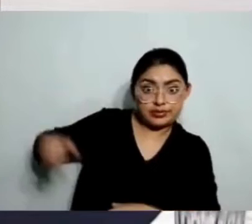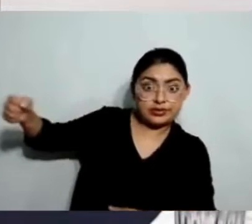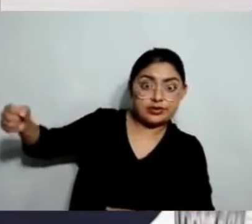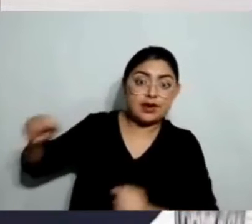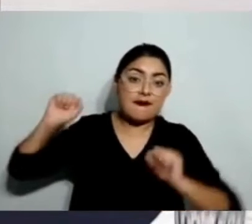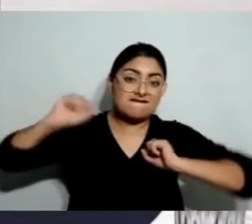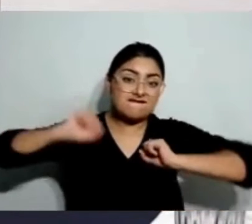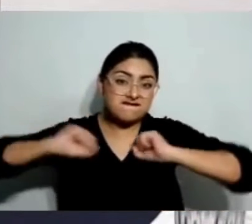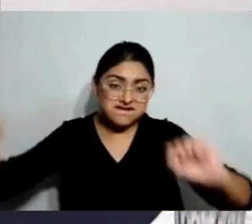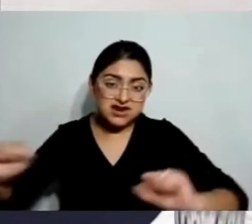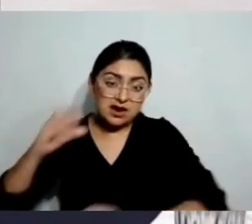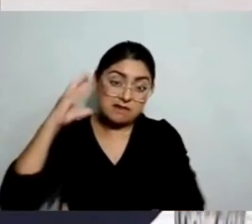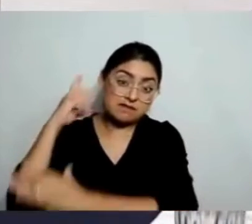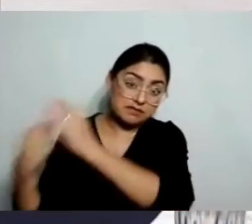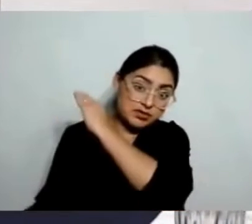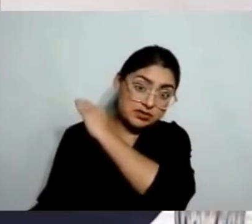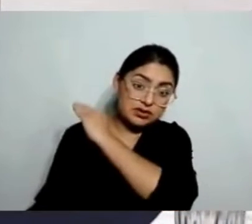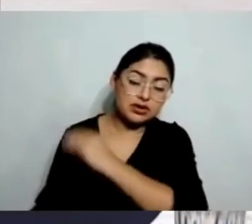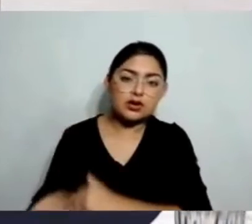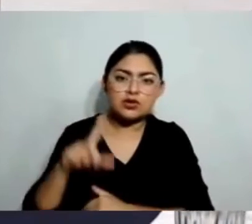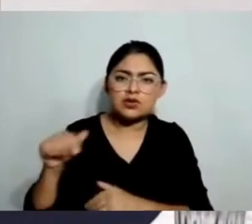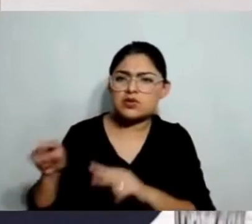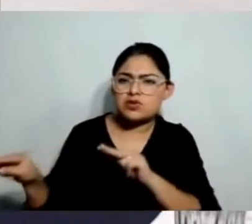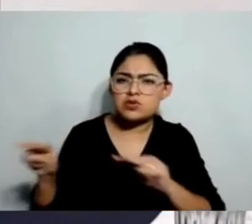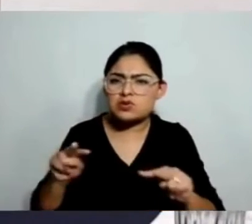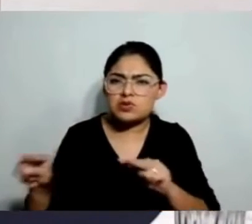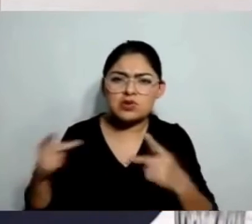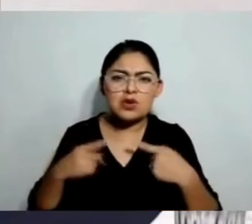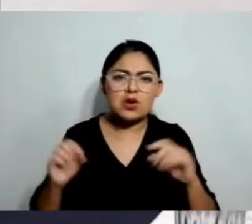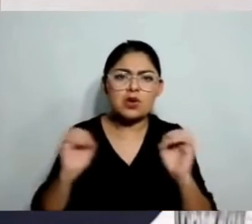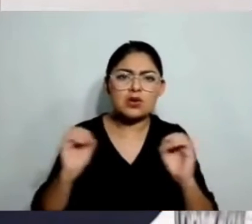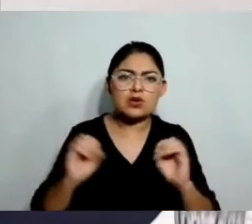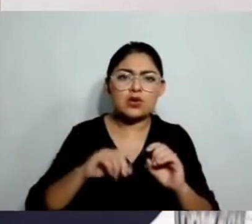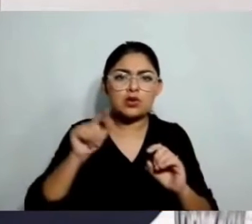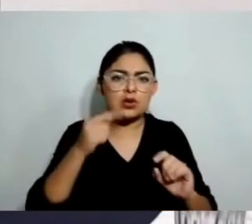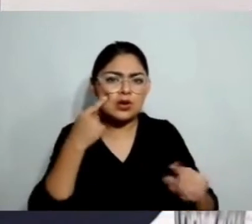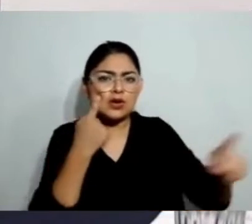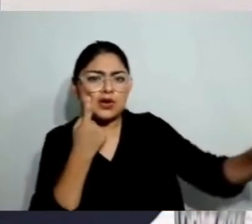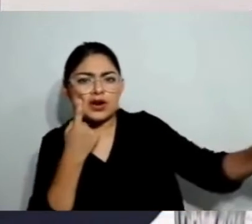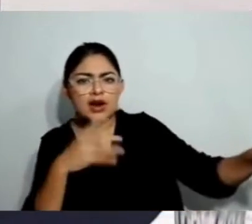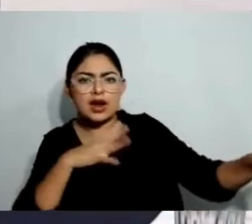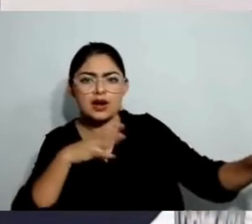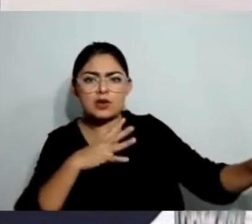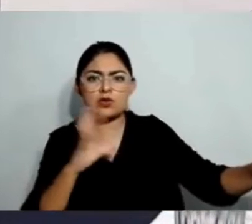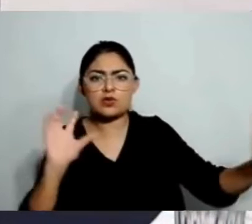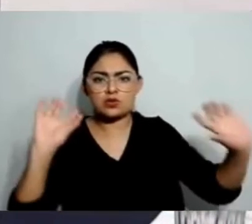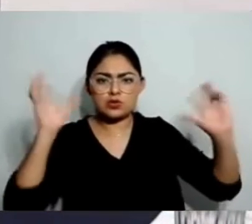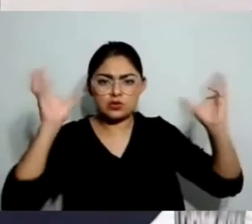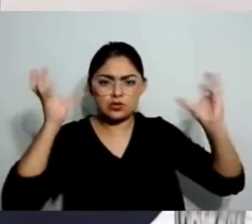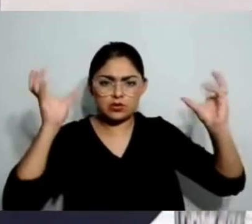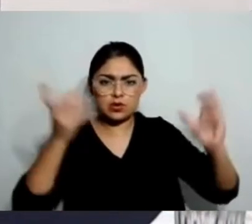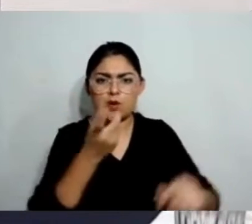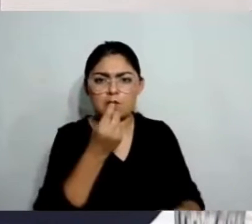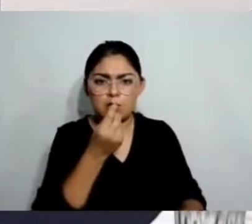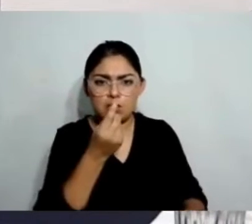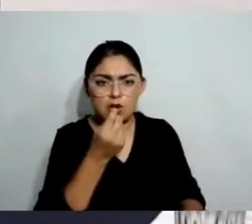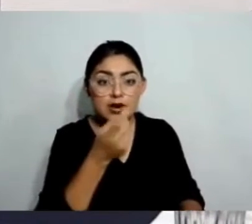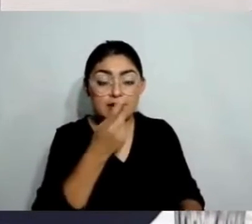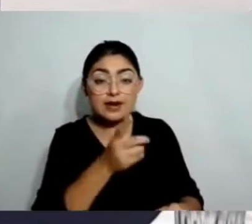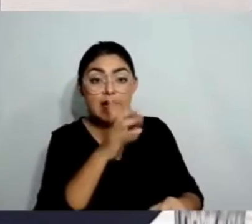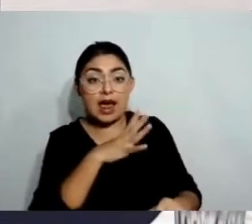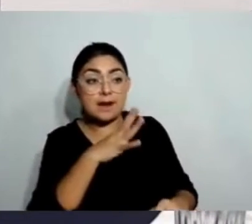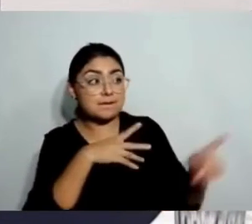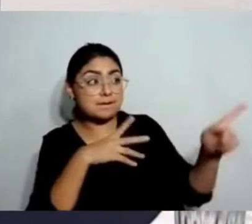ya no vio la persona pero 2 minutos después pasó una una patrulla que le dijo que via una persona corriendo con tenas características hay flagrancia o no